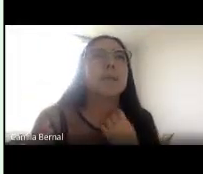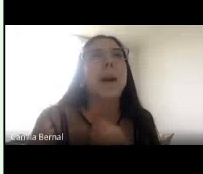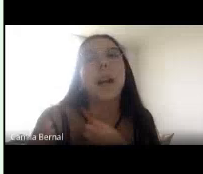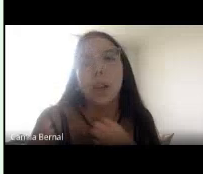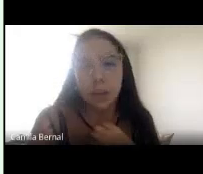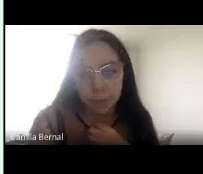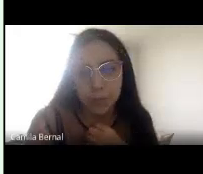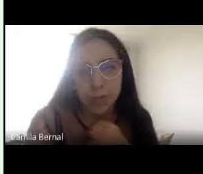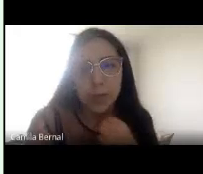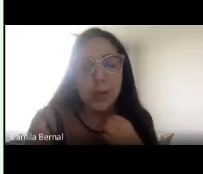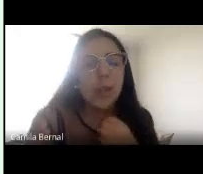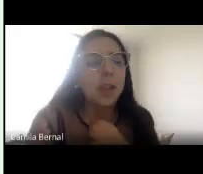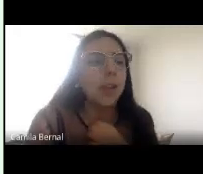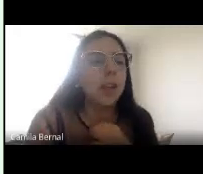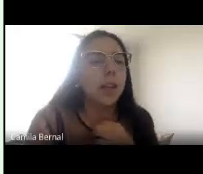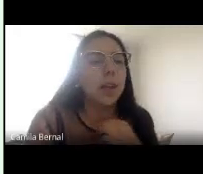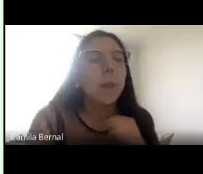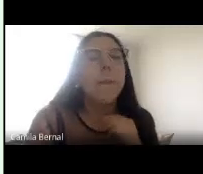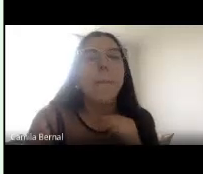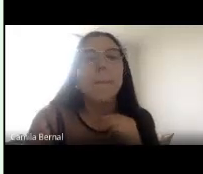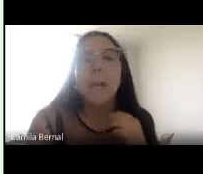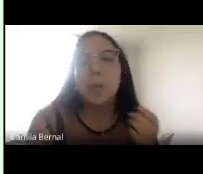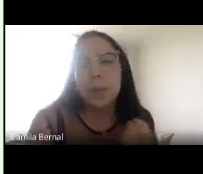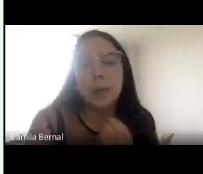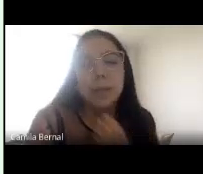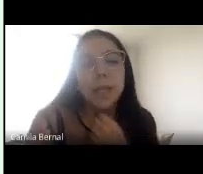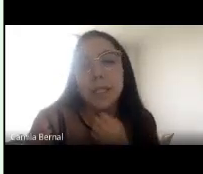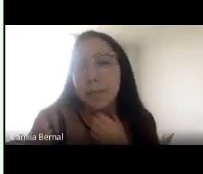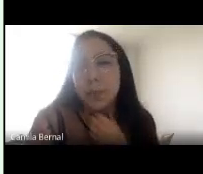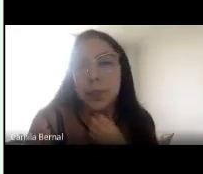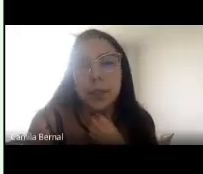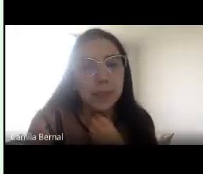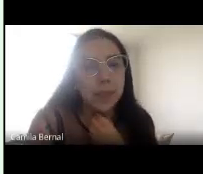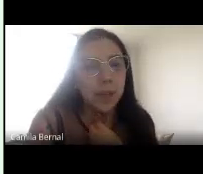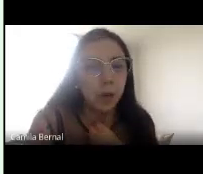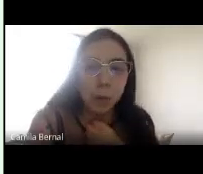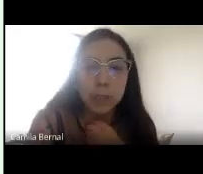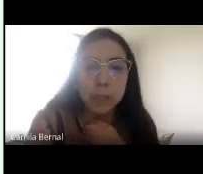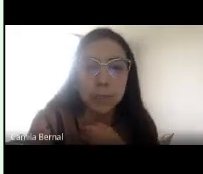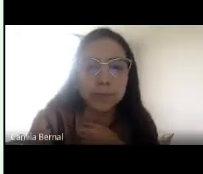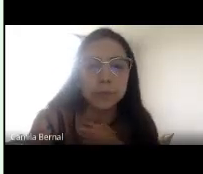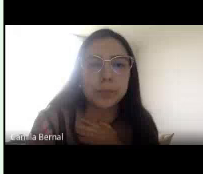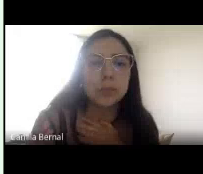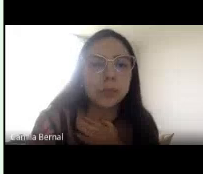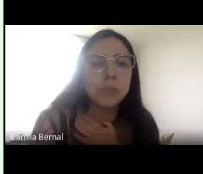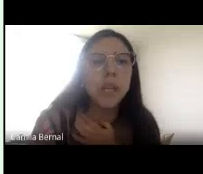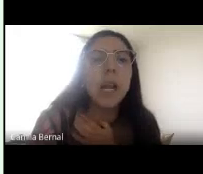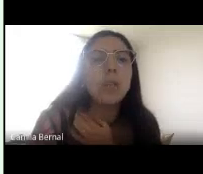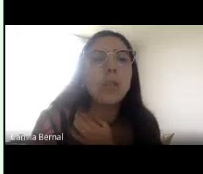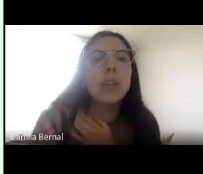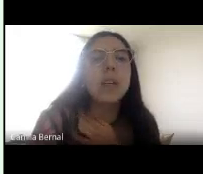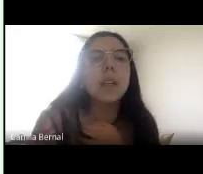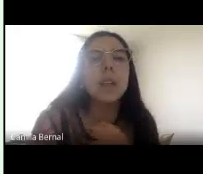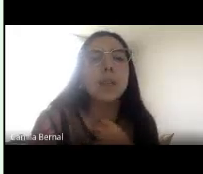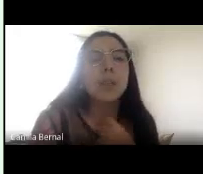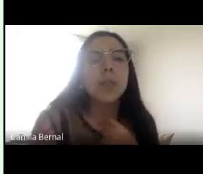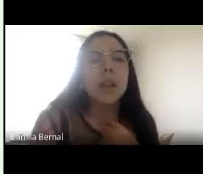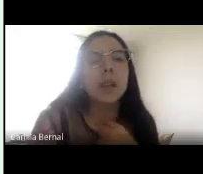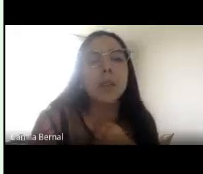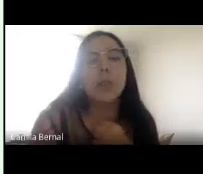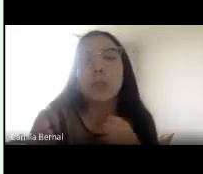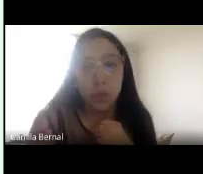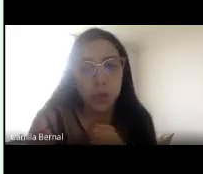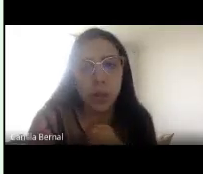más macro, eh, pero pues también es importante tenerlo en cuenta. Hay